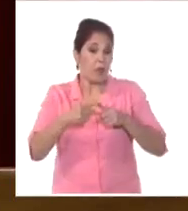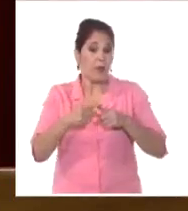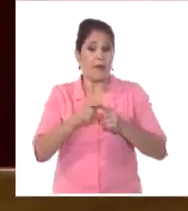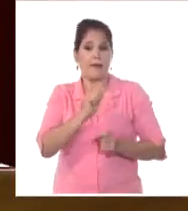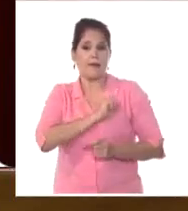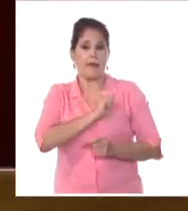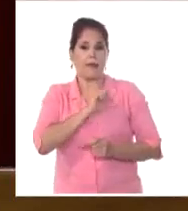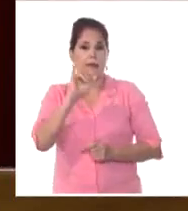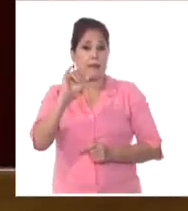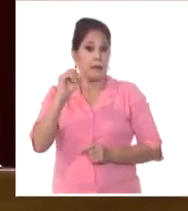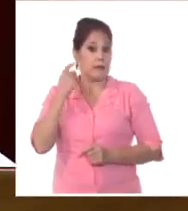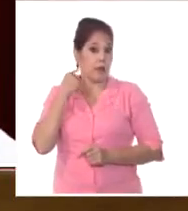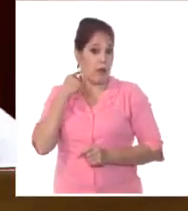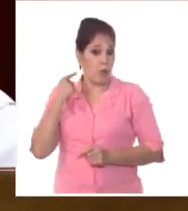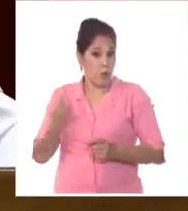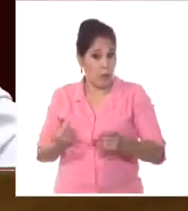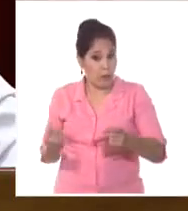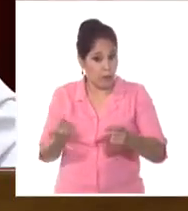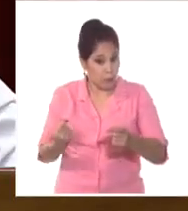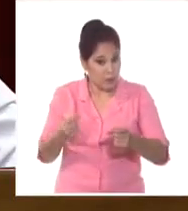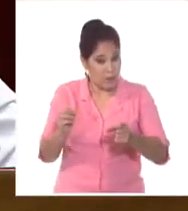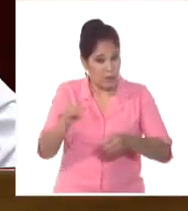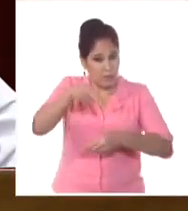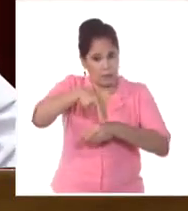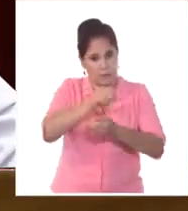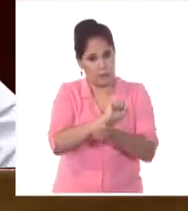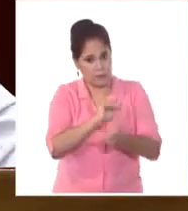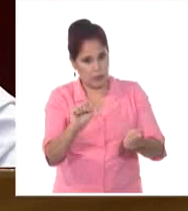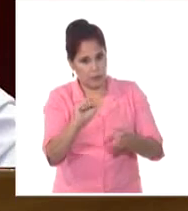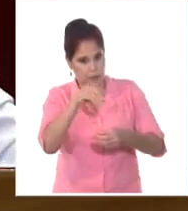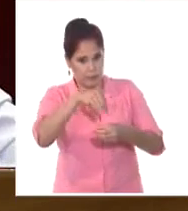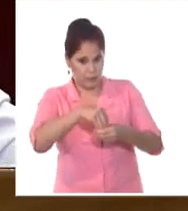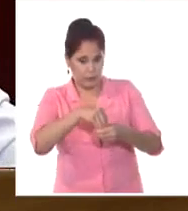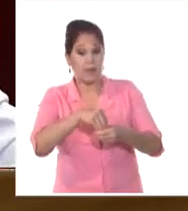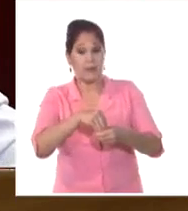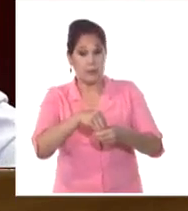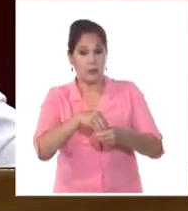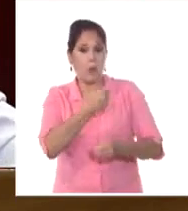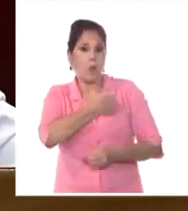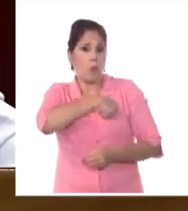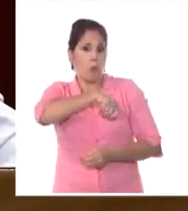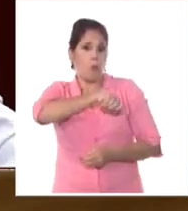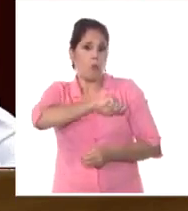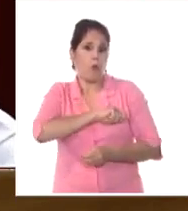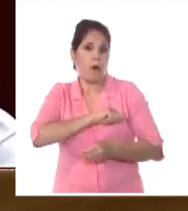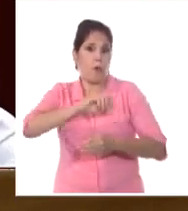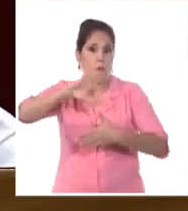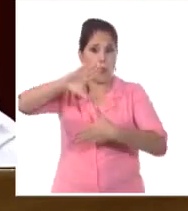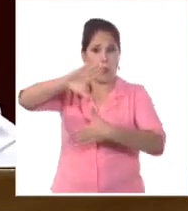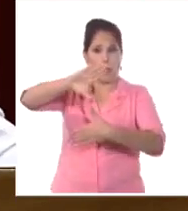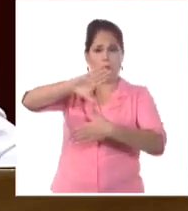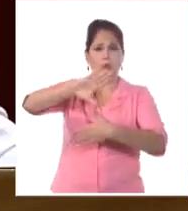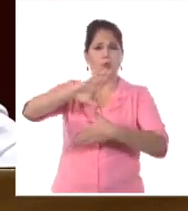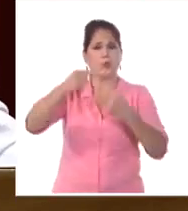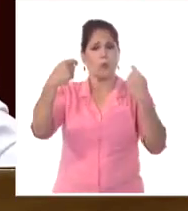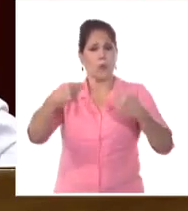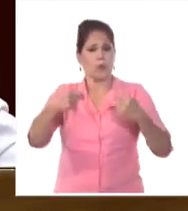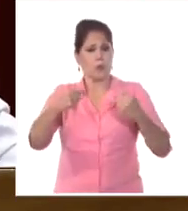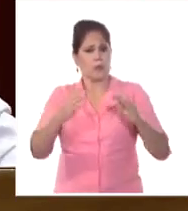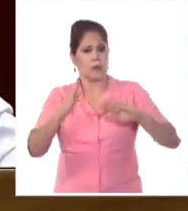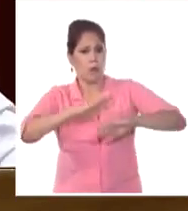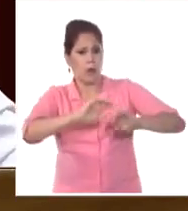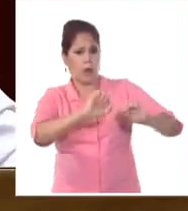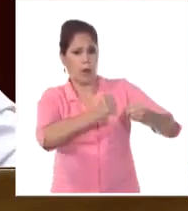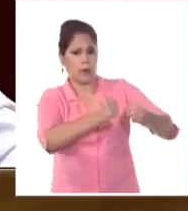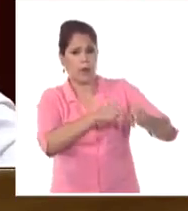y 60 años de neocolonialismo. Es la reacción de un continente y de un mundo plagado de injusticias. Por